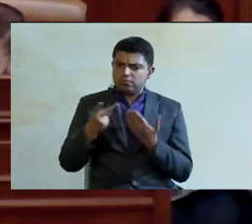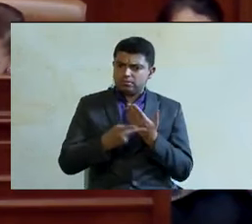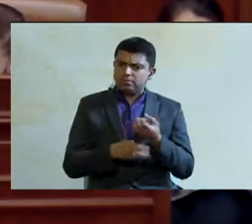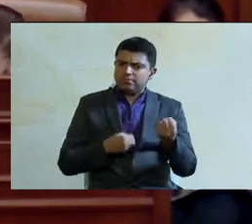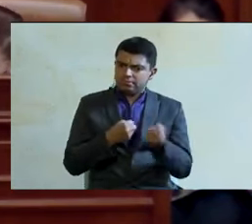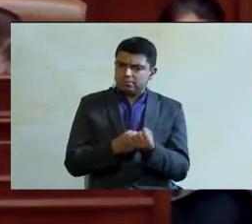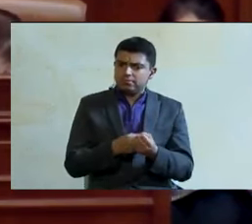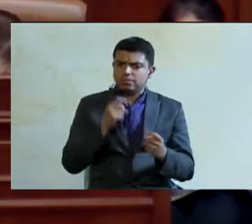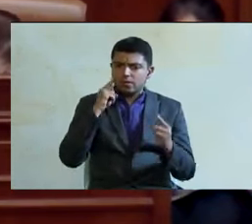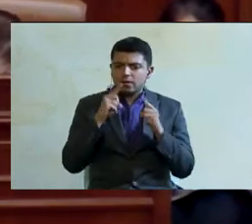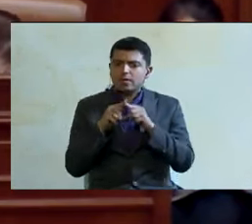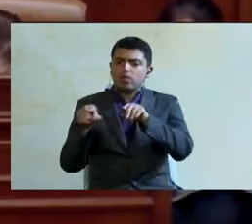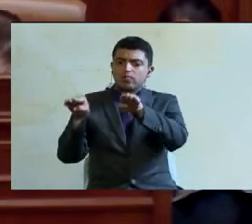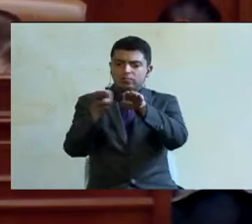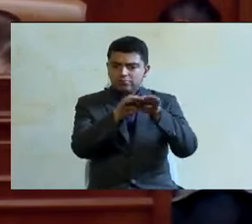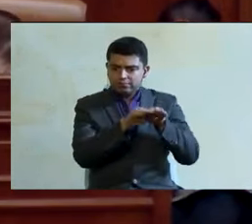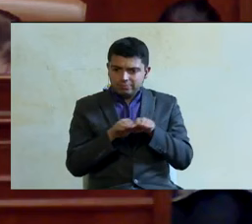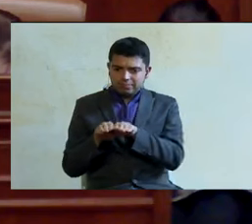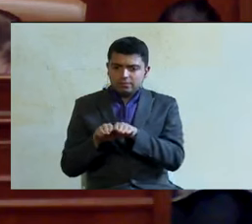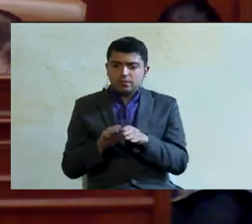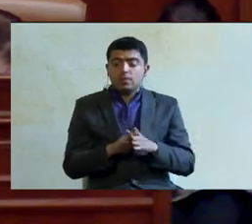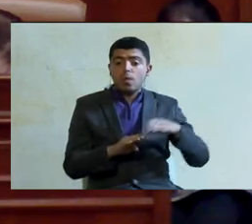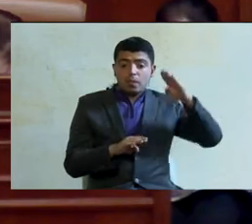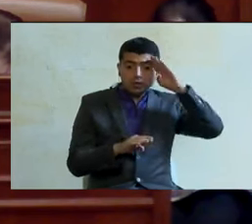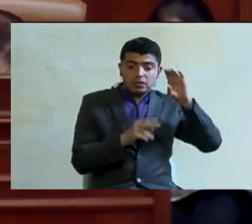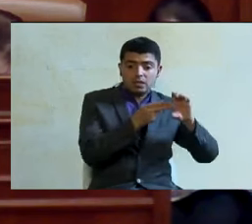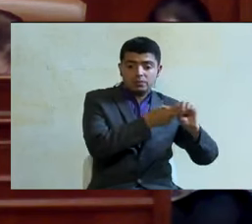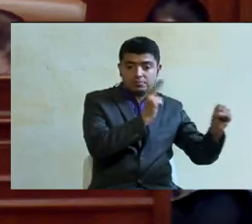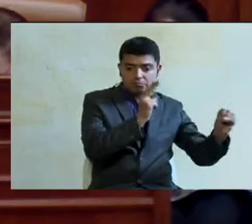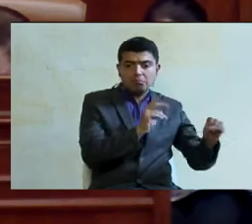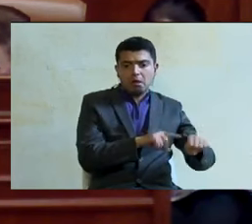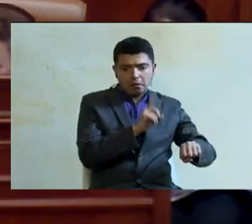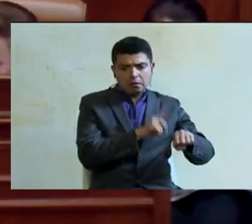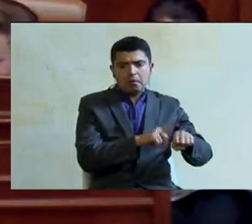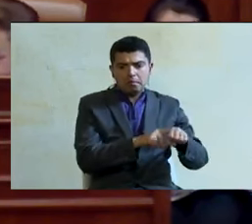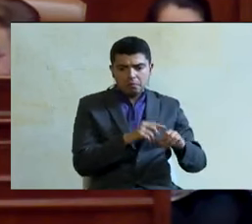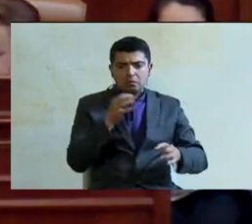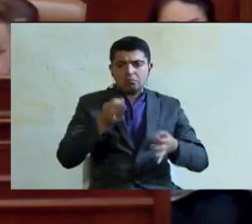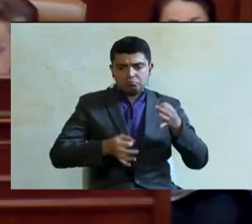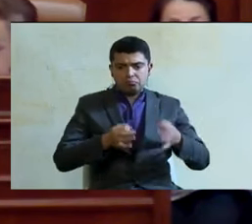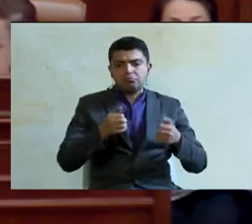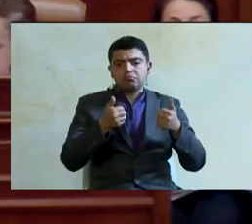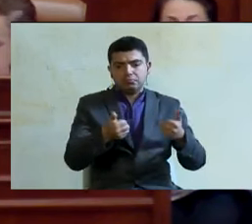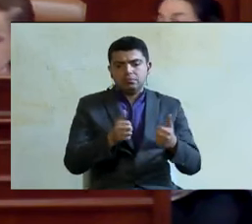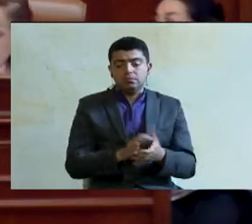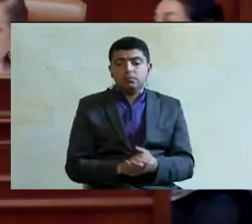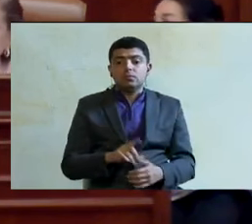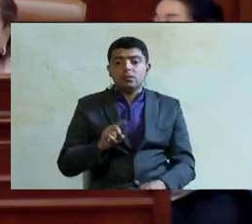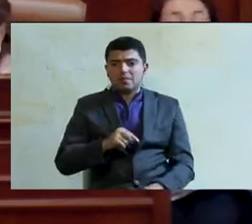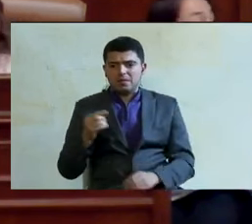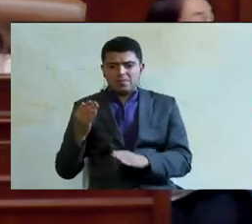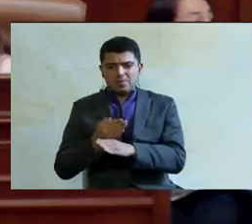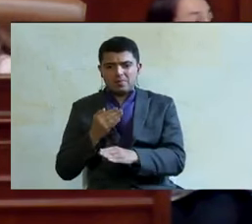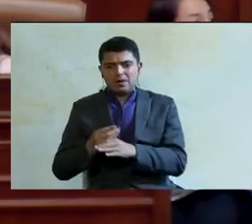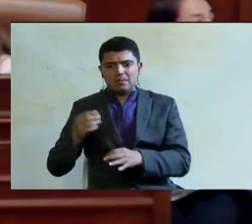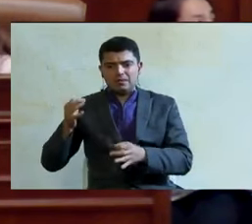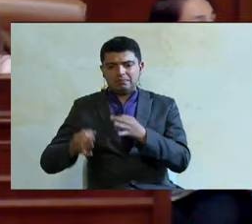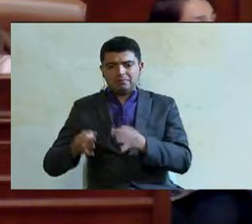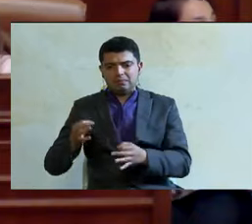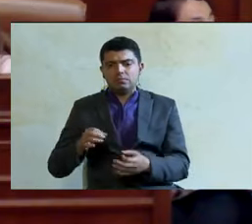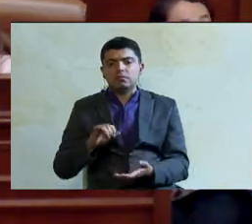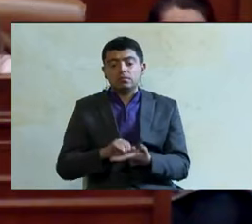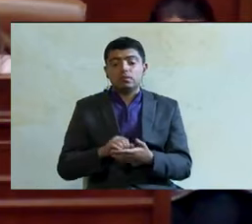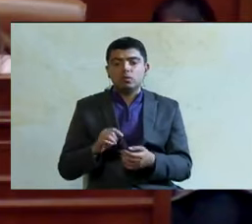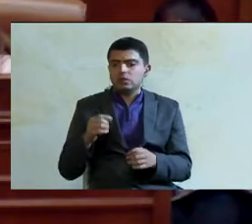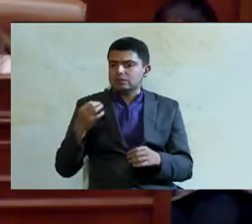igualdad el tiempo justo de retido de nuestros policías y de igual manera resuelve un problema jurídico que tiempo atrás se viene presentando con